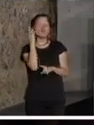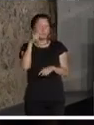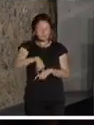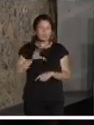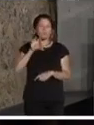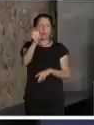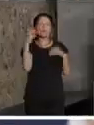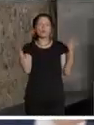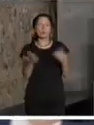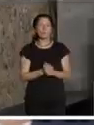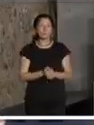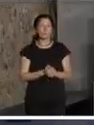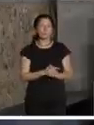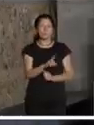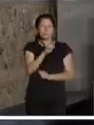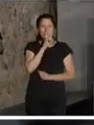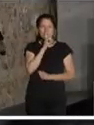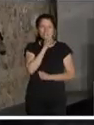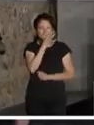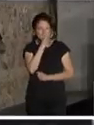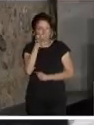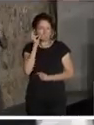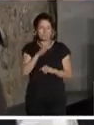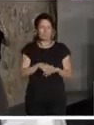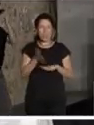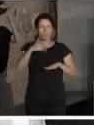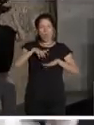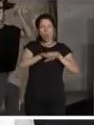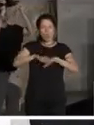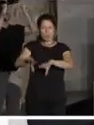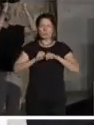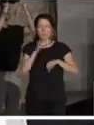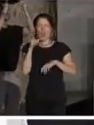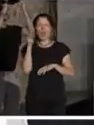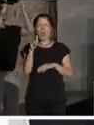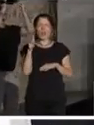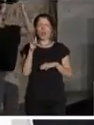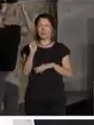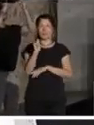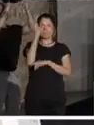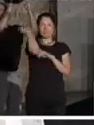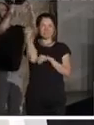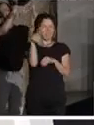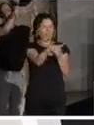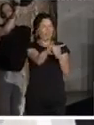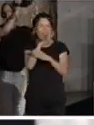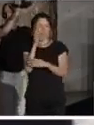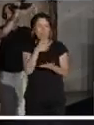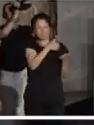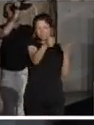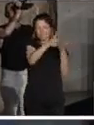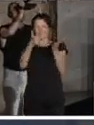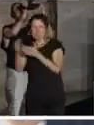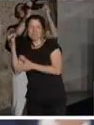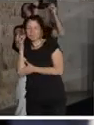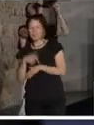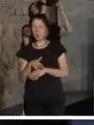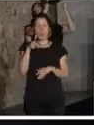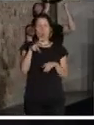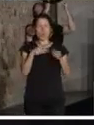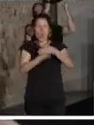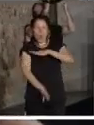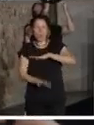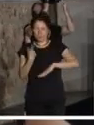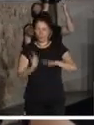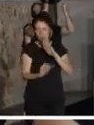de este país fuese el silencio que llegó a gobernar para recortar un derecho conquistado en las calles por millones de mujeres Cómo ha sido el derecho